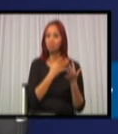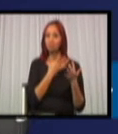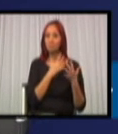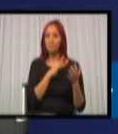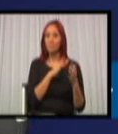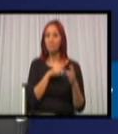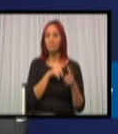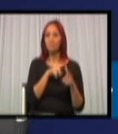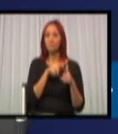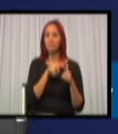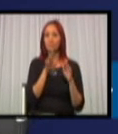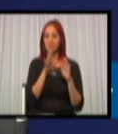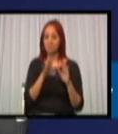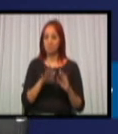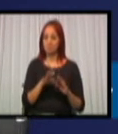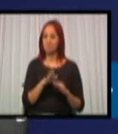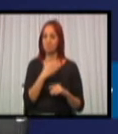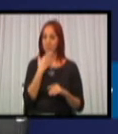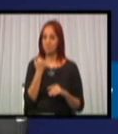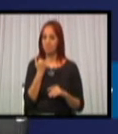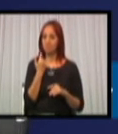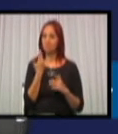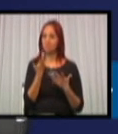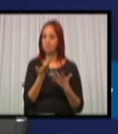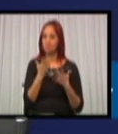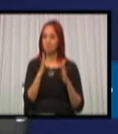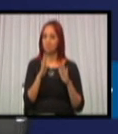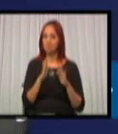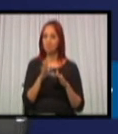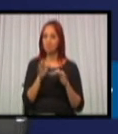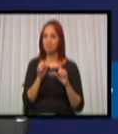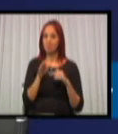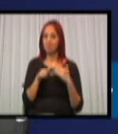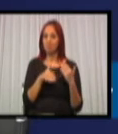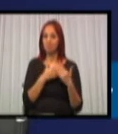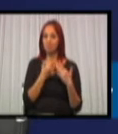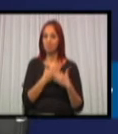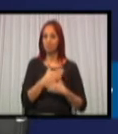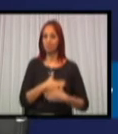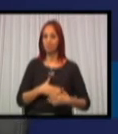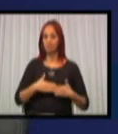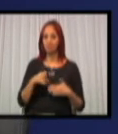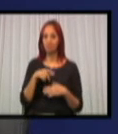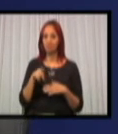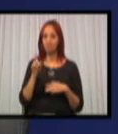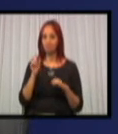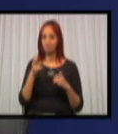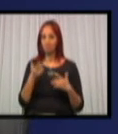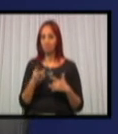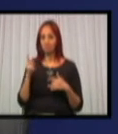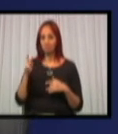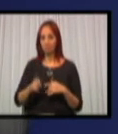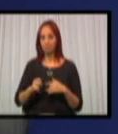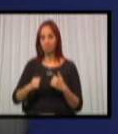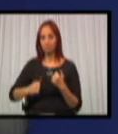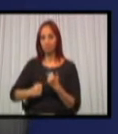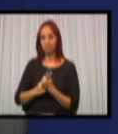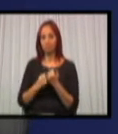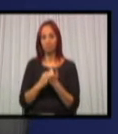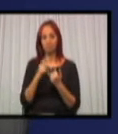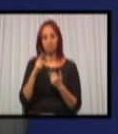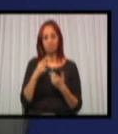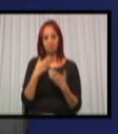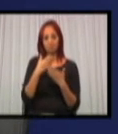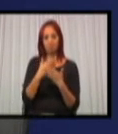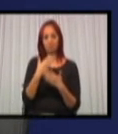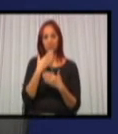o menos, sino excelente, una red vial que podamos todos disfrutar de ella como se debe, con los recursos que van a